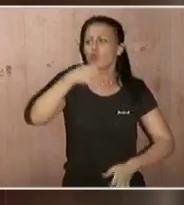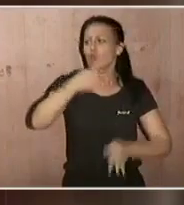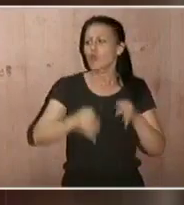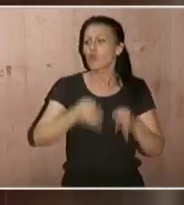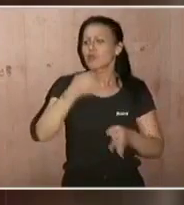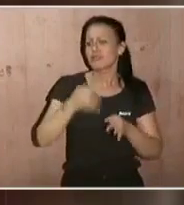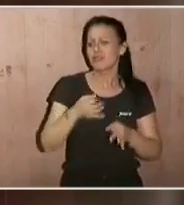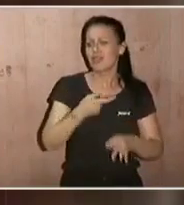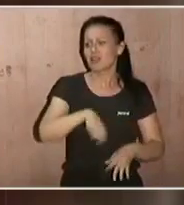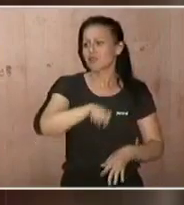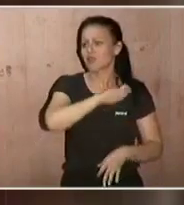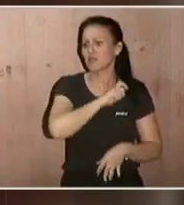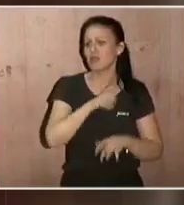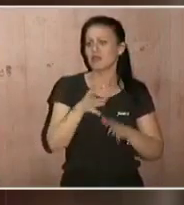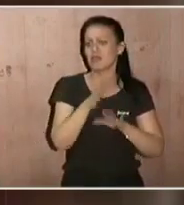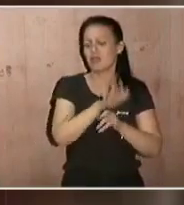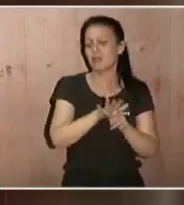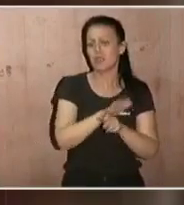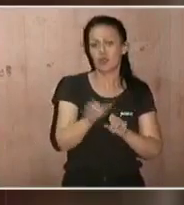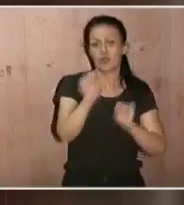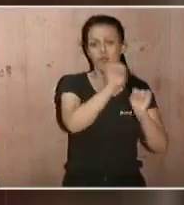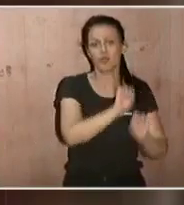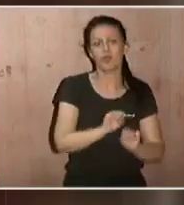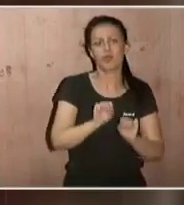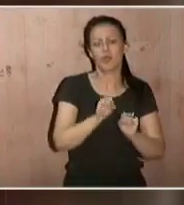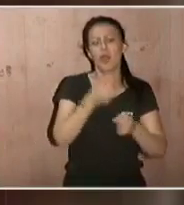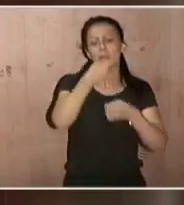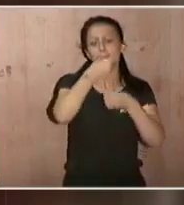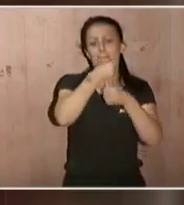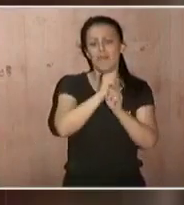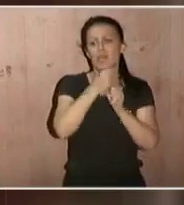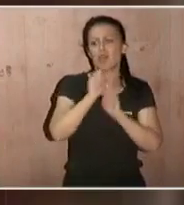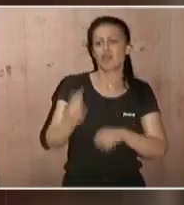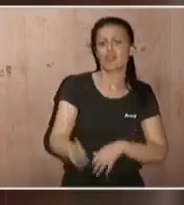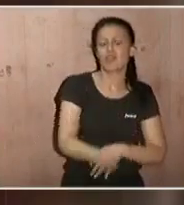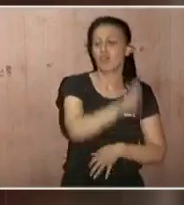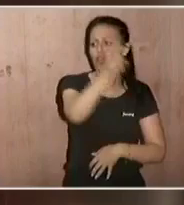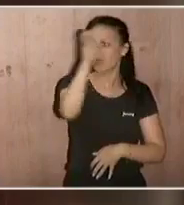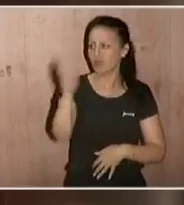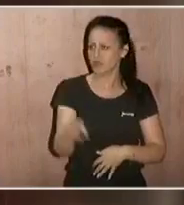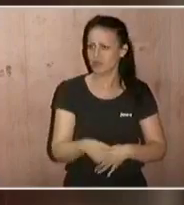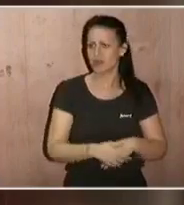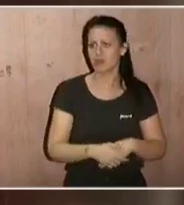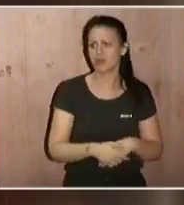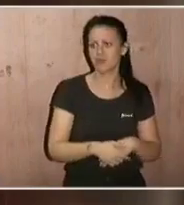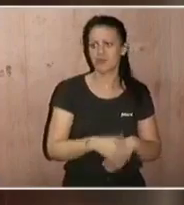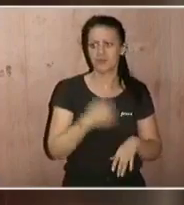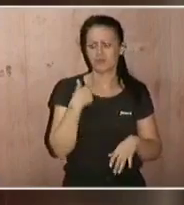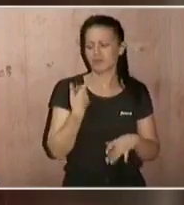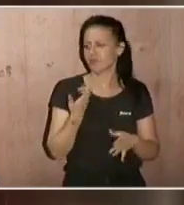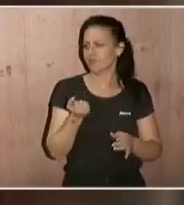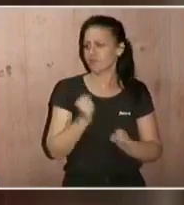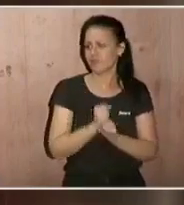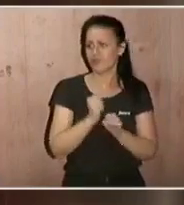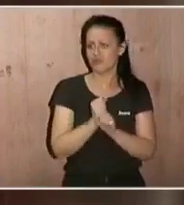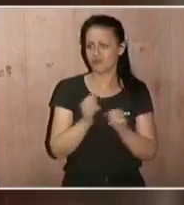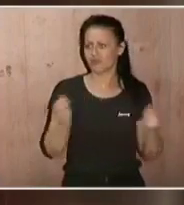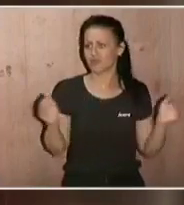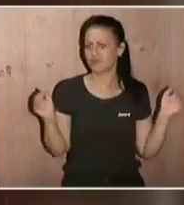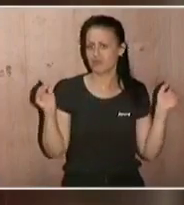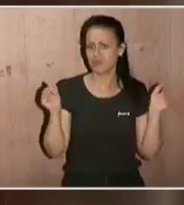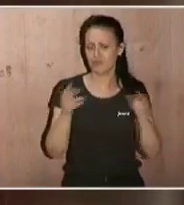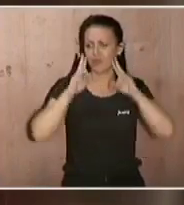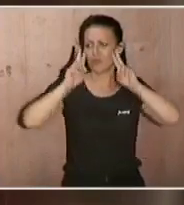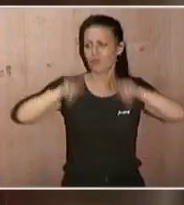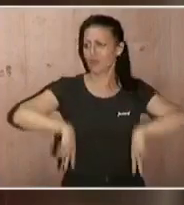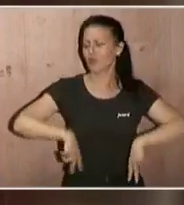el ámbito de la protección de la biodiversidad, a la que ha dedicado lo mejor, tal vez, y lo más reconocido de